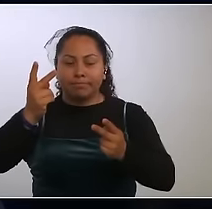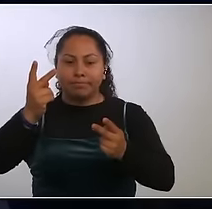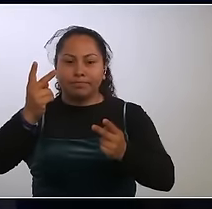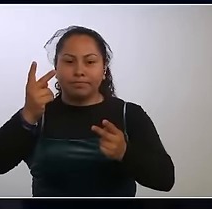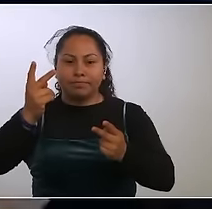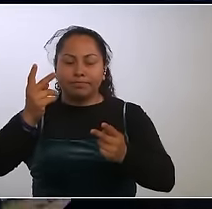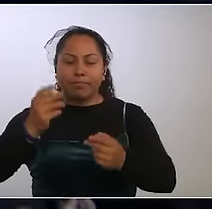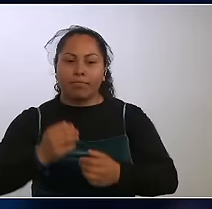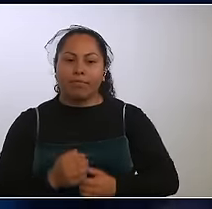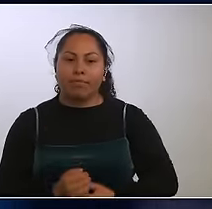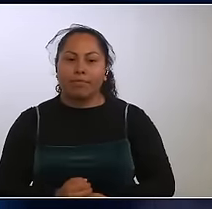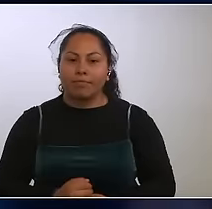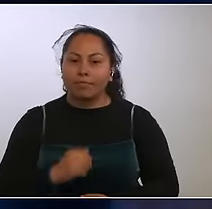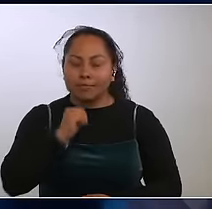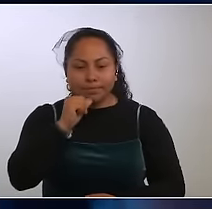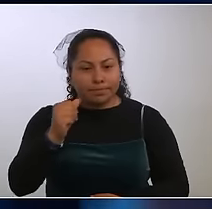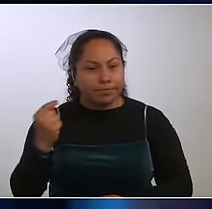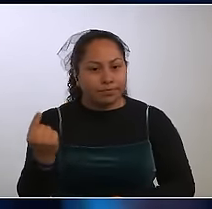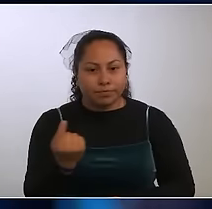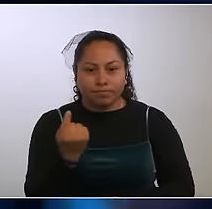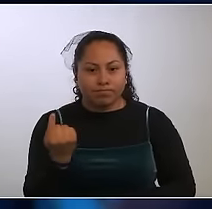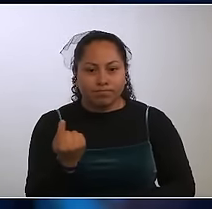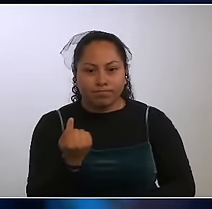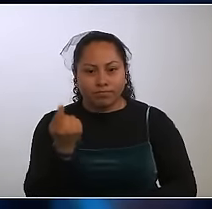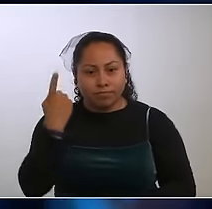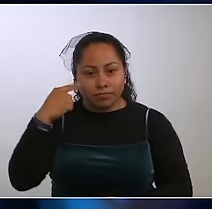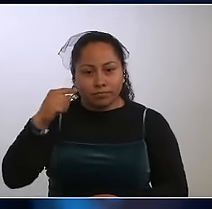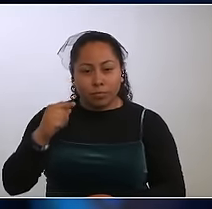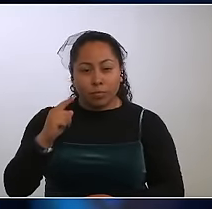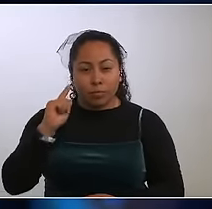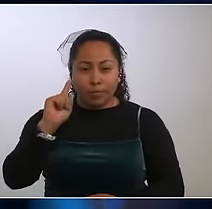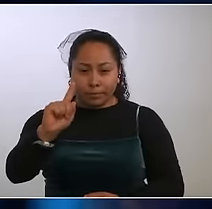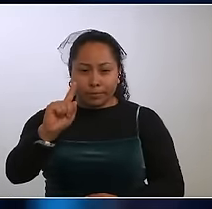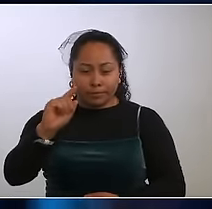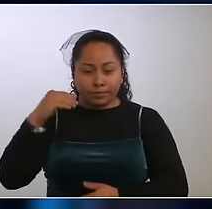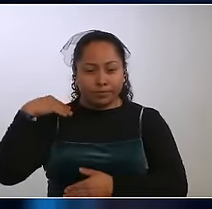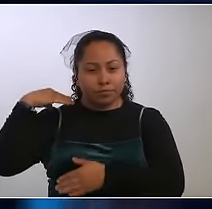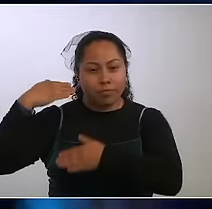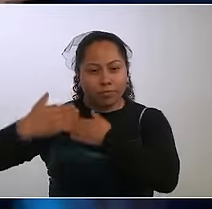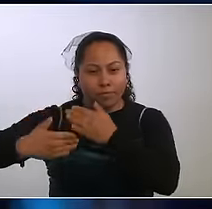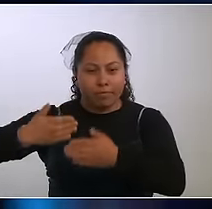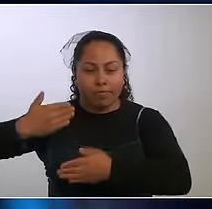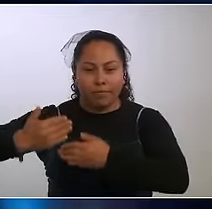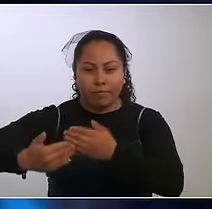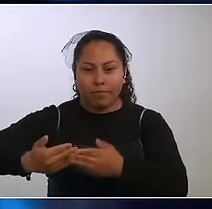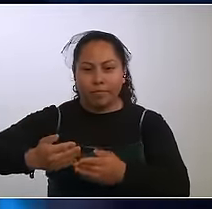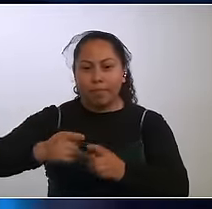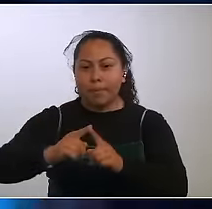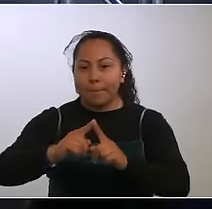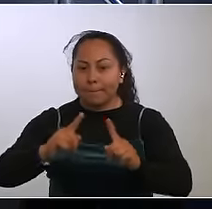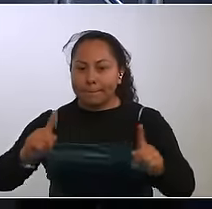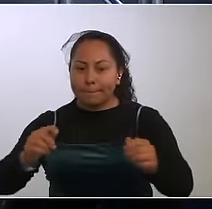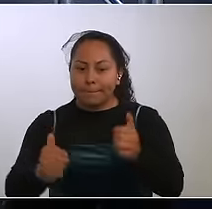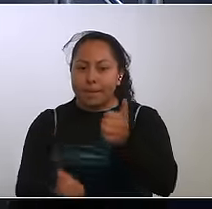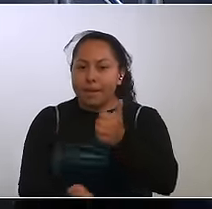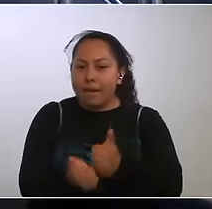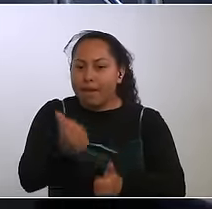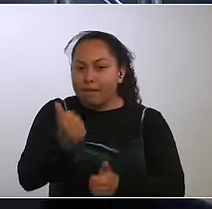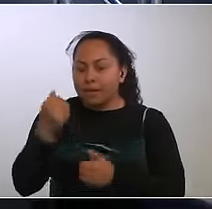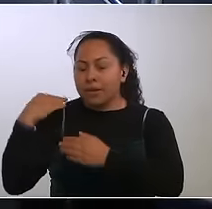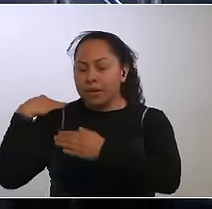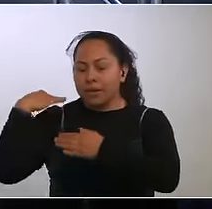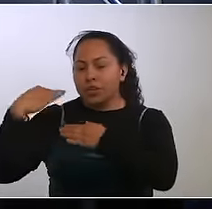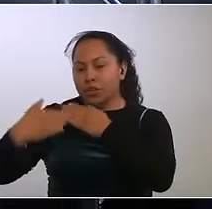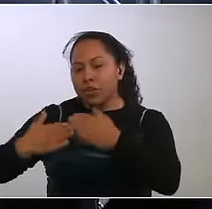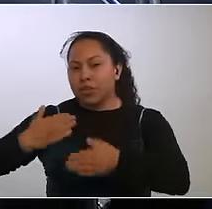los pastores, no nomás para una generación, sino para cada generación en el nombre de